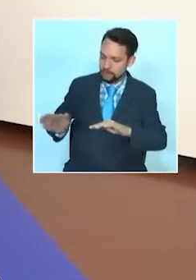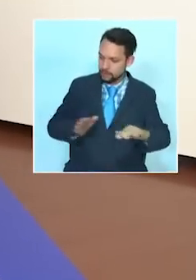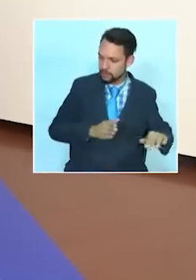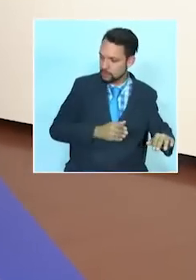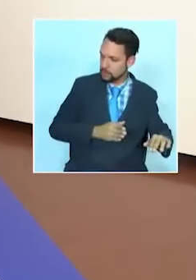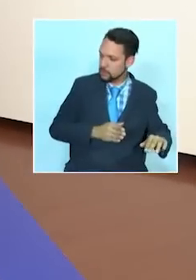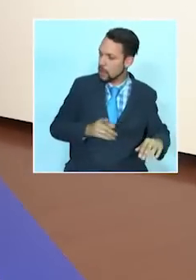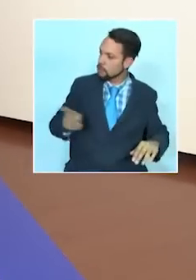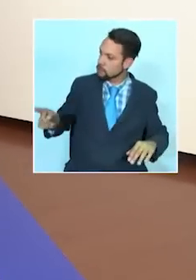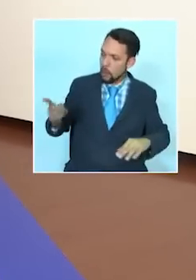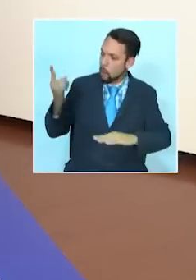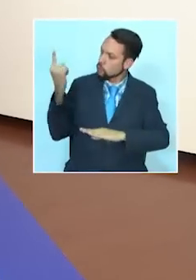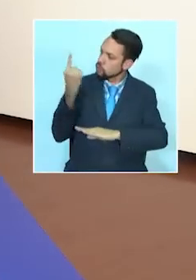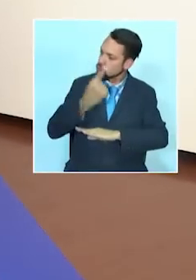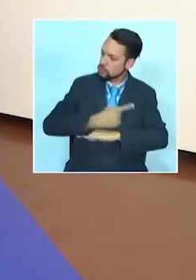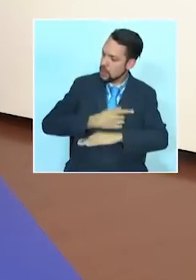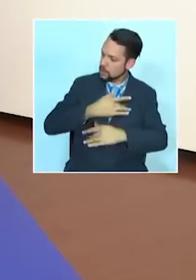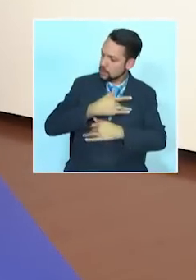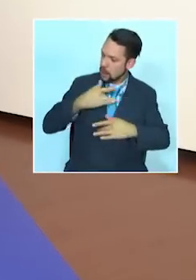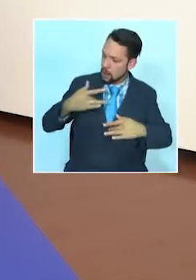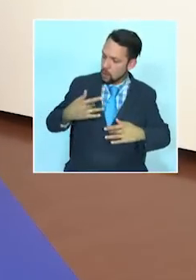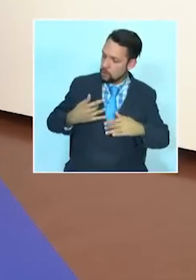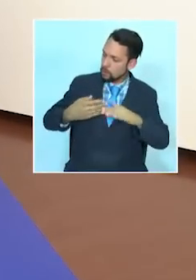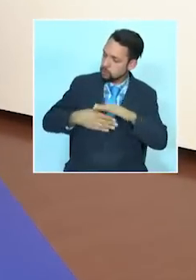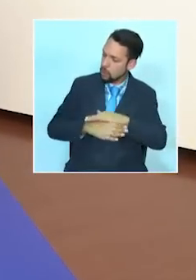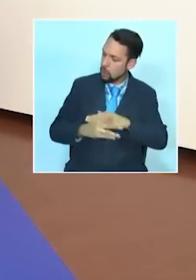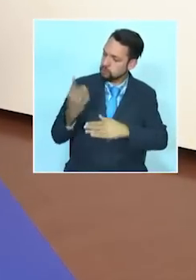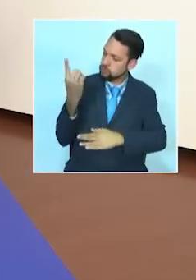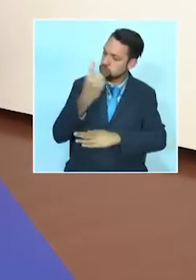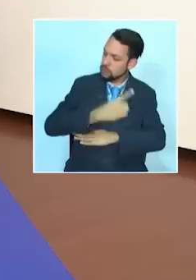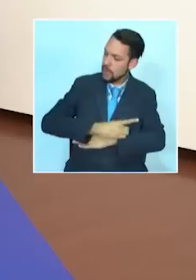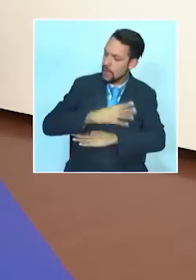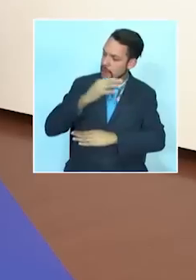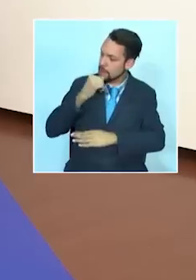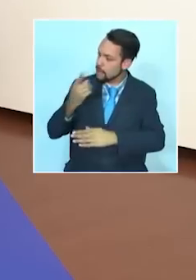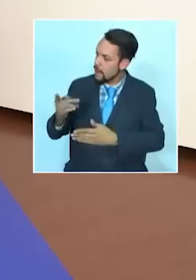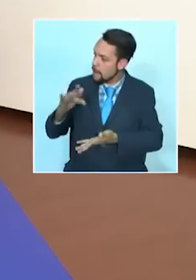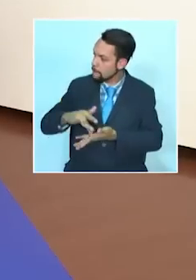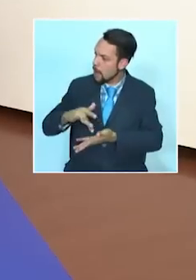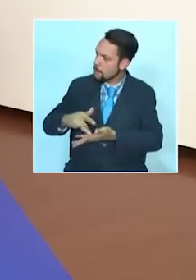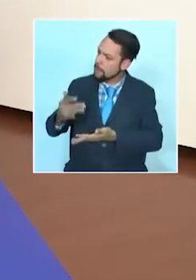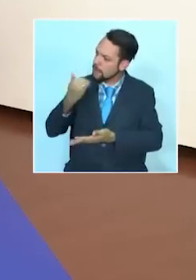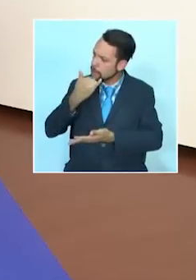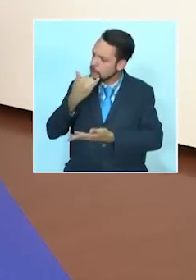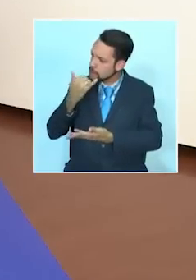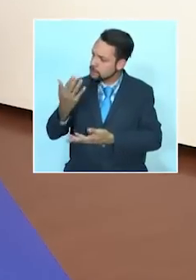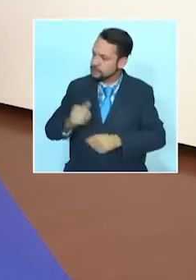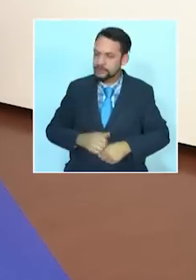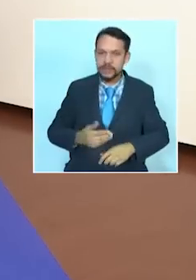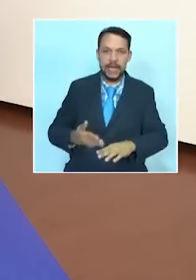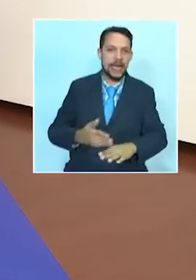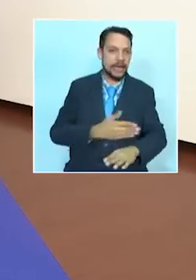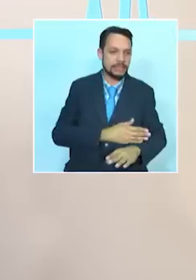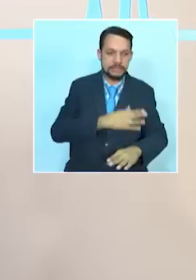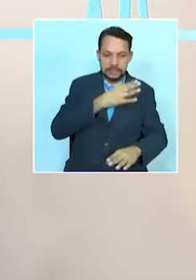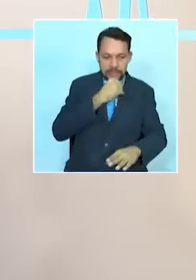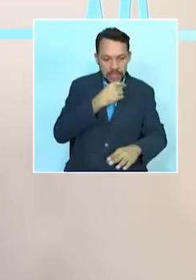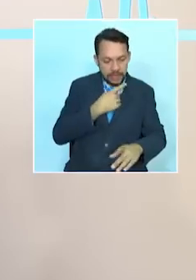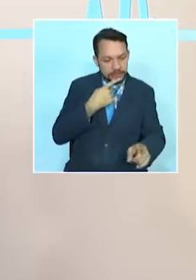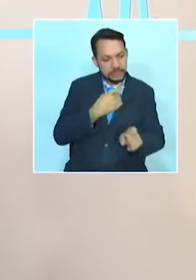para tu alma en el día para tu Saludos ya hace ya hace unos deitas que que no he podido estar con ellos pero